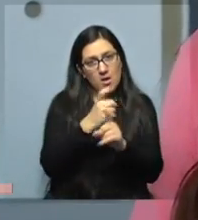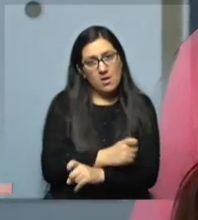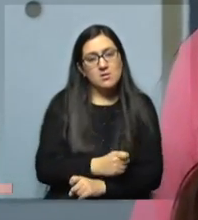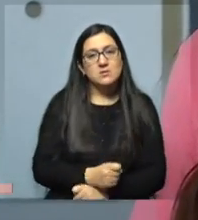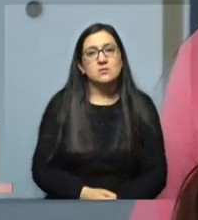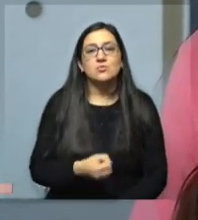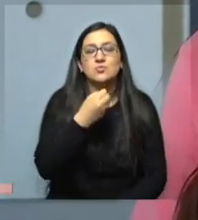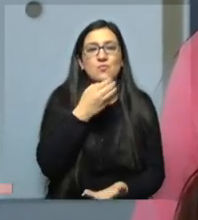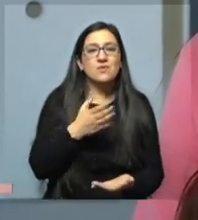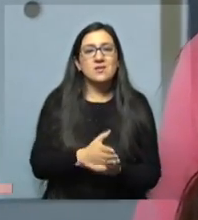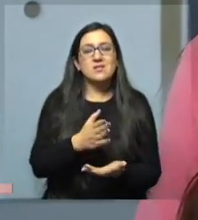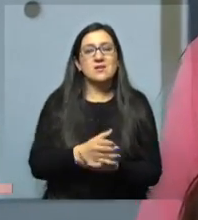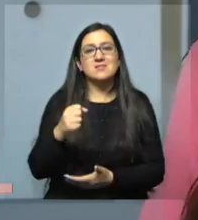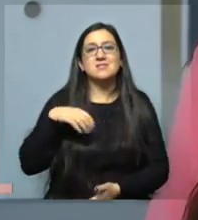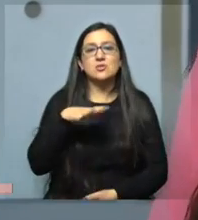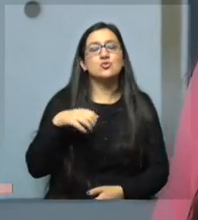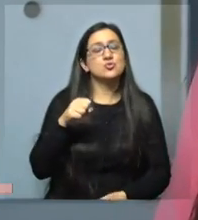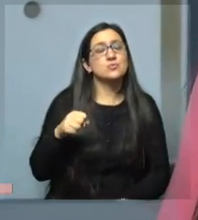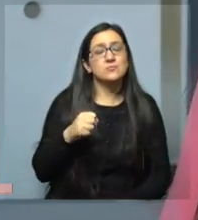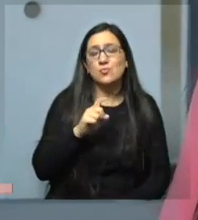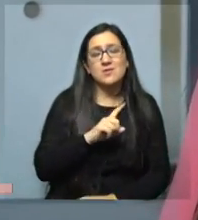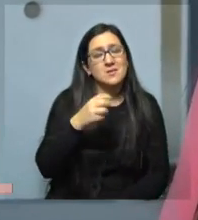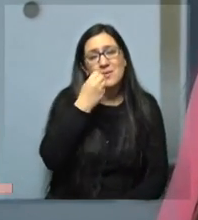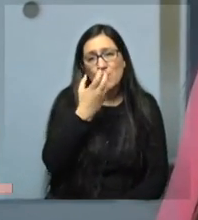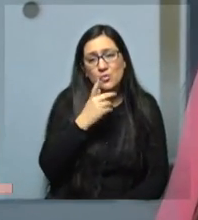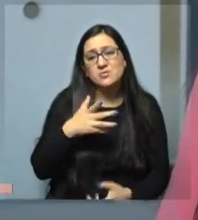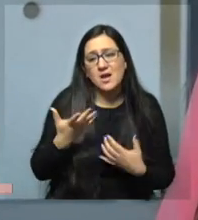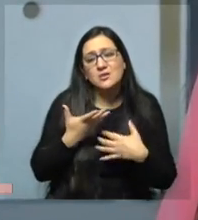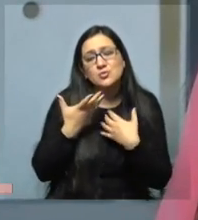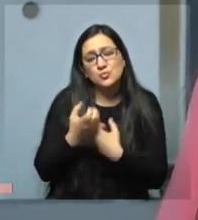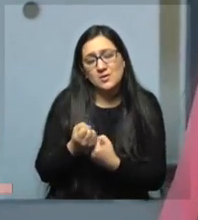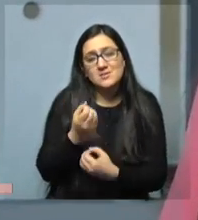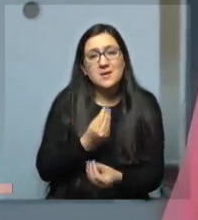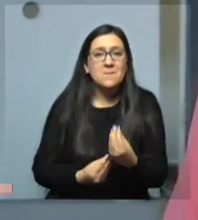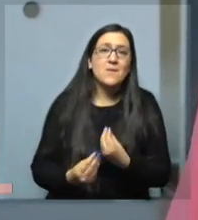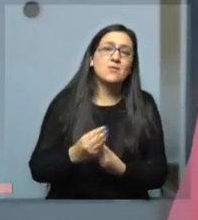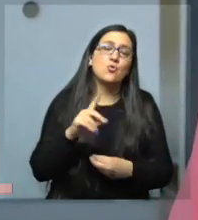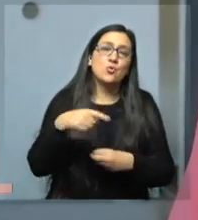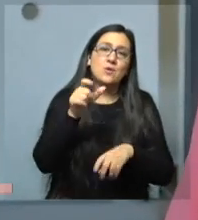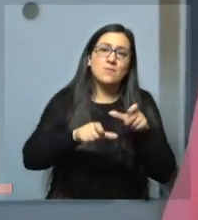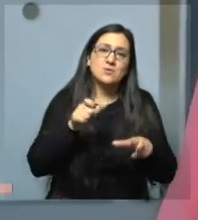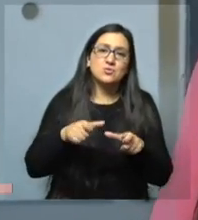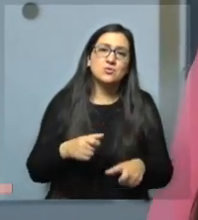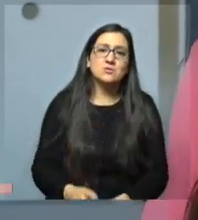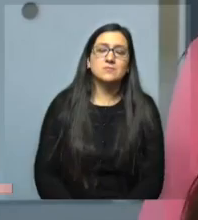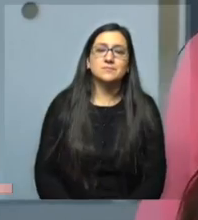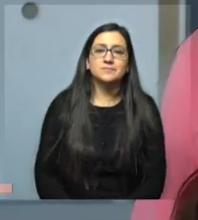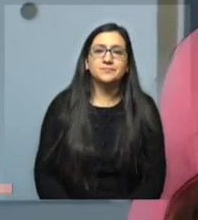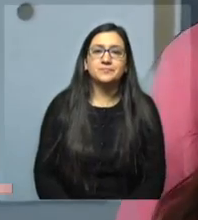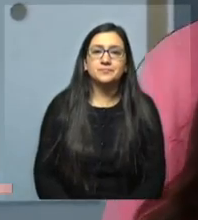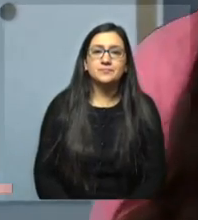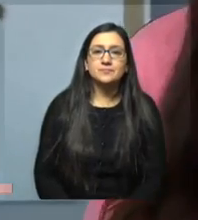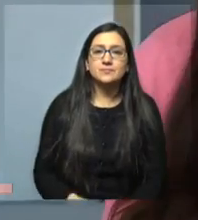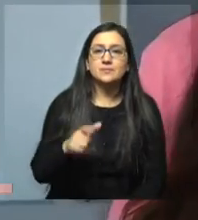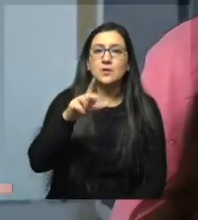bienestar psicosocial no es el mejor, y saber ayudar y ser solidario y empático con otras personas e individuos de la sociedad. Y